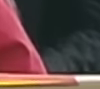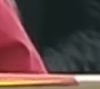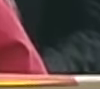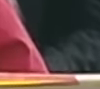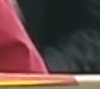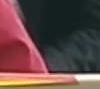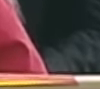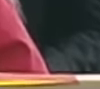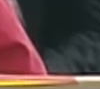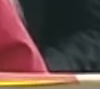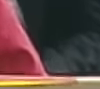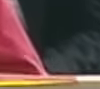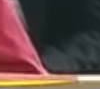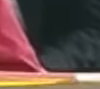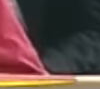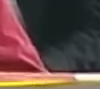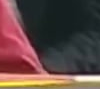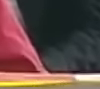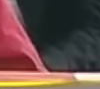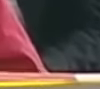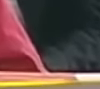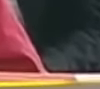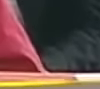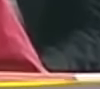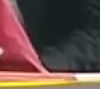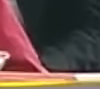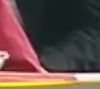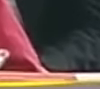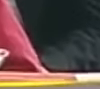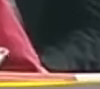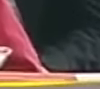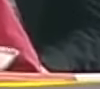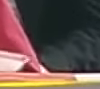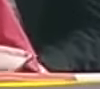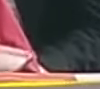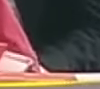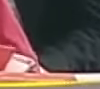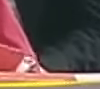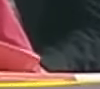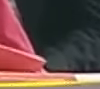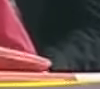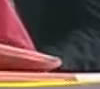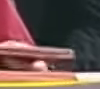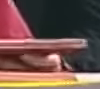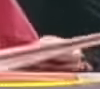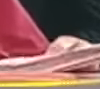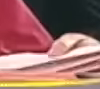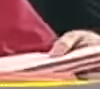que han cometido a lo largo de la historia.